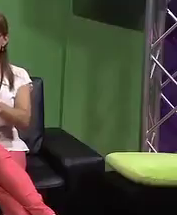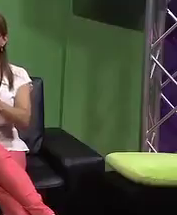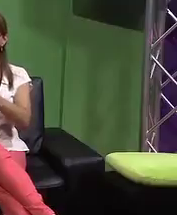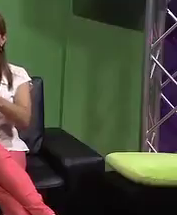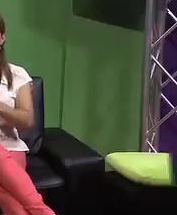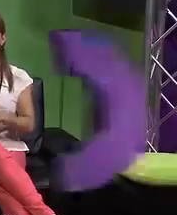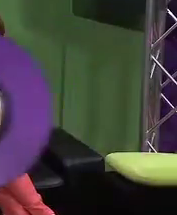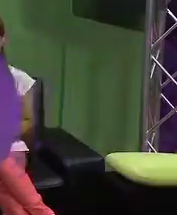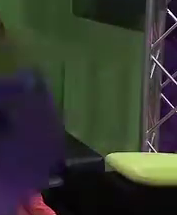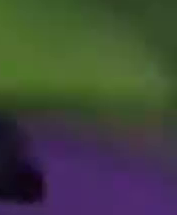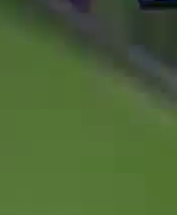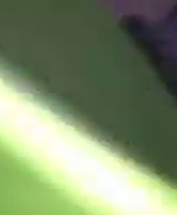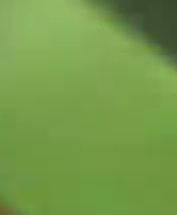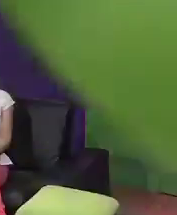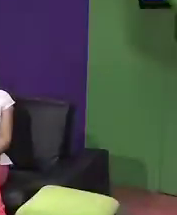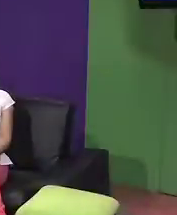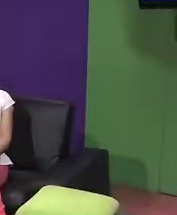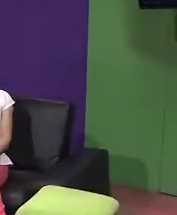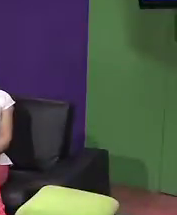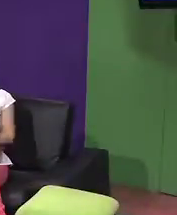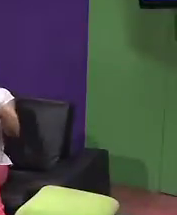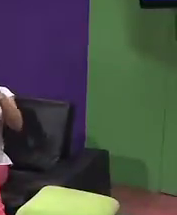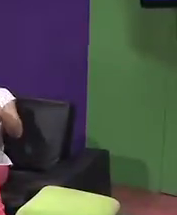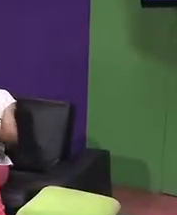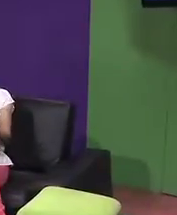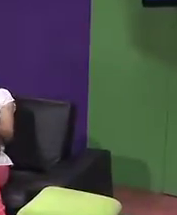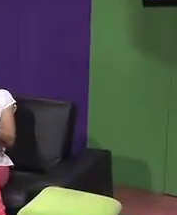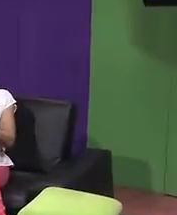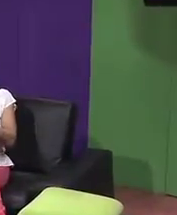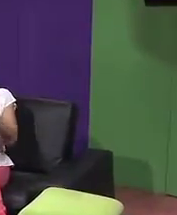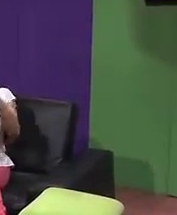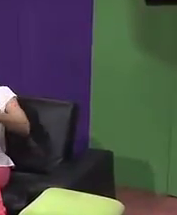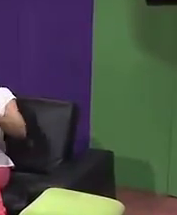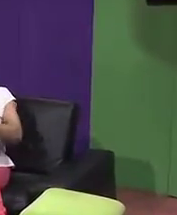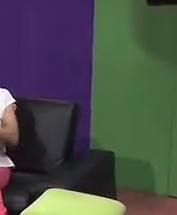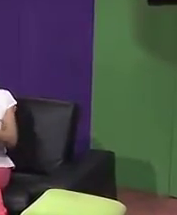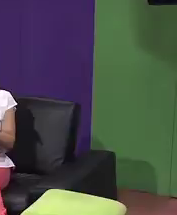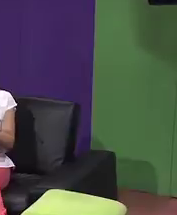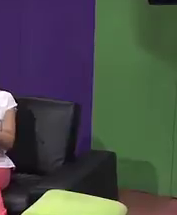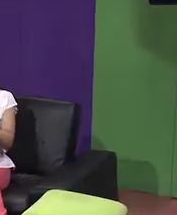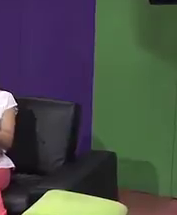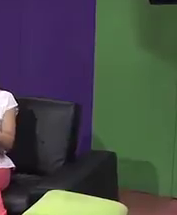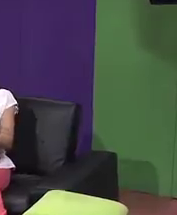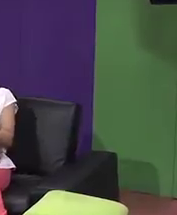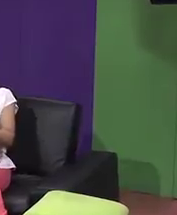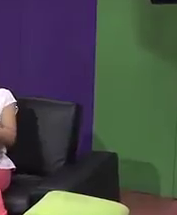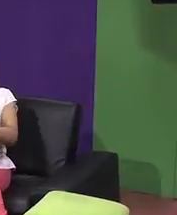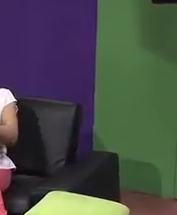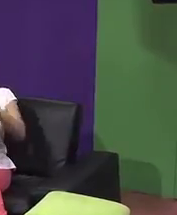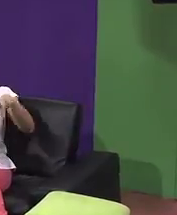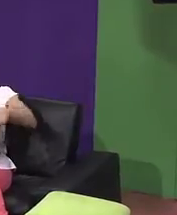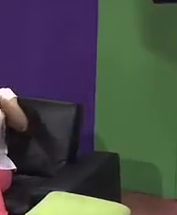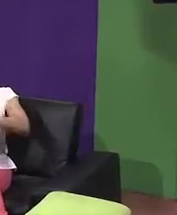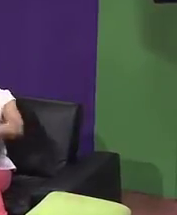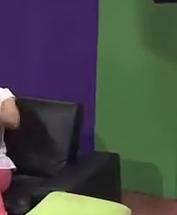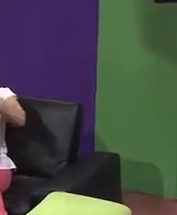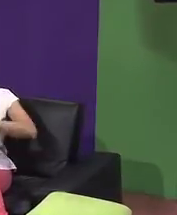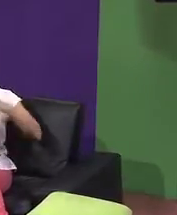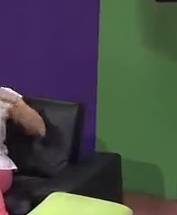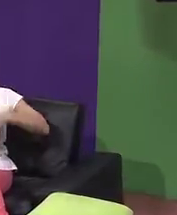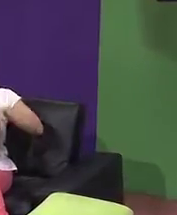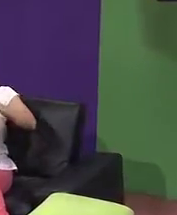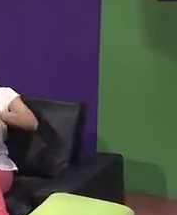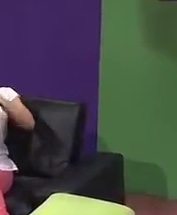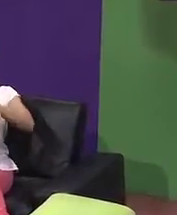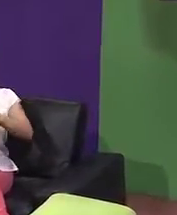usted sea parte de la inclusión. Iniciamos el programa contándole que la Cooperativa Autogestionaria de Personas con Discapacidad